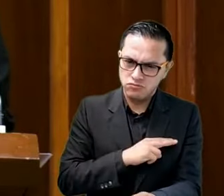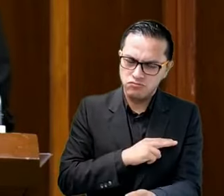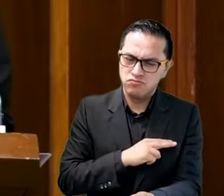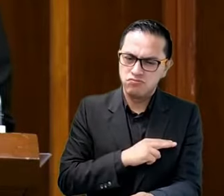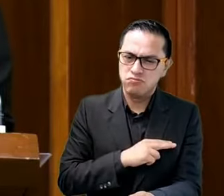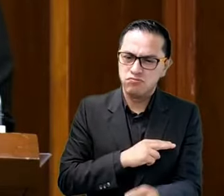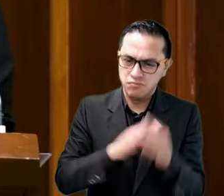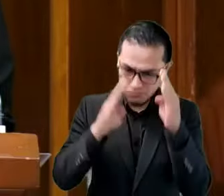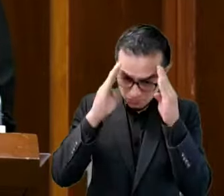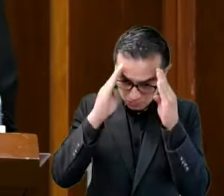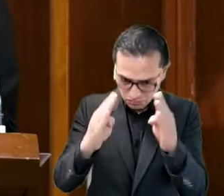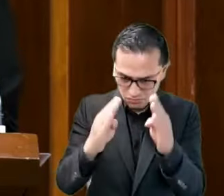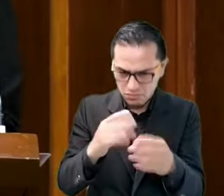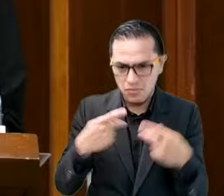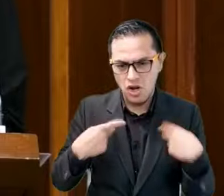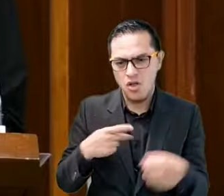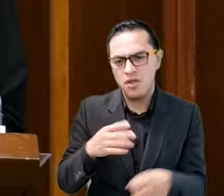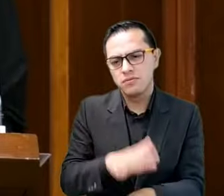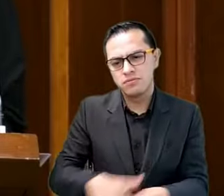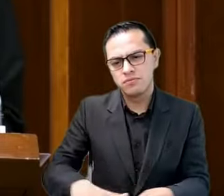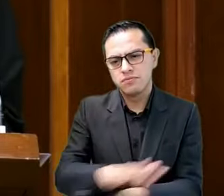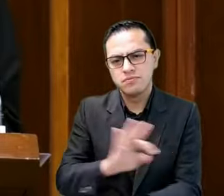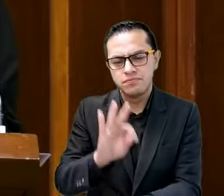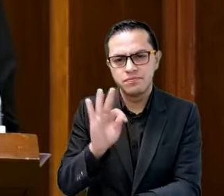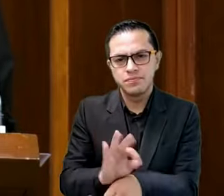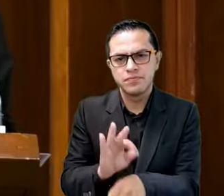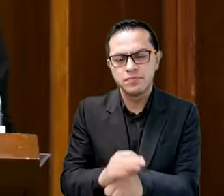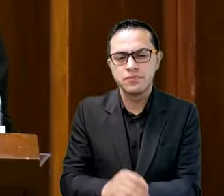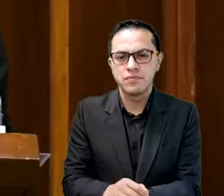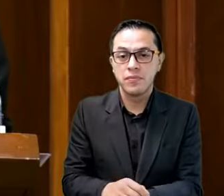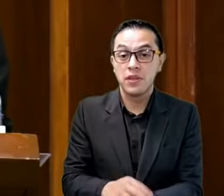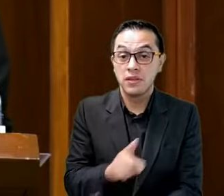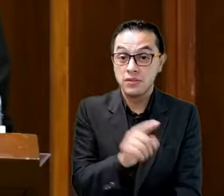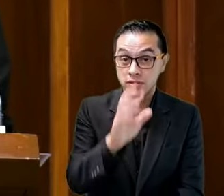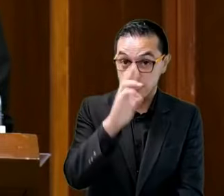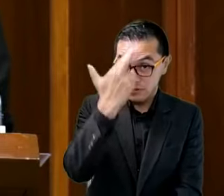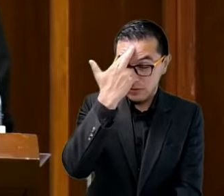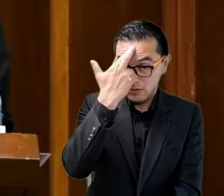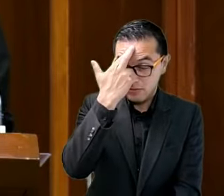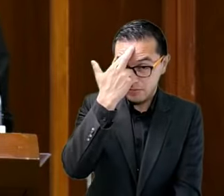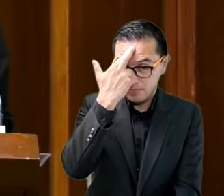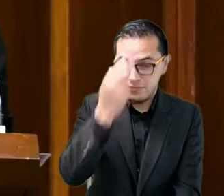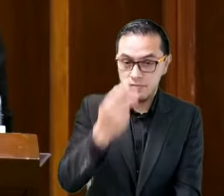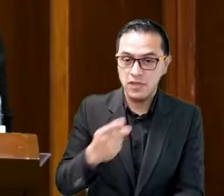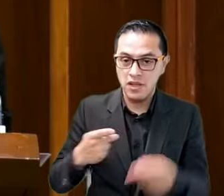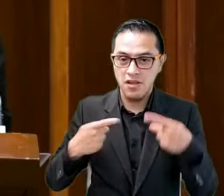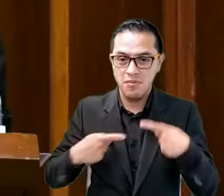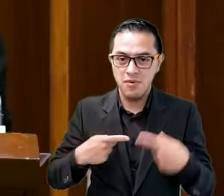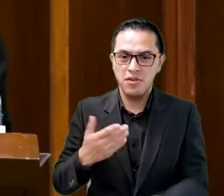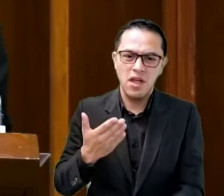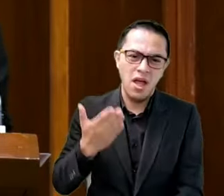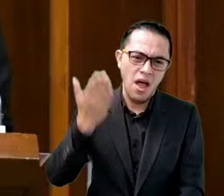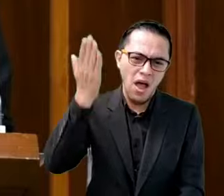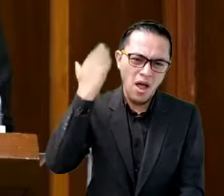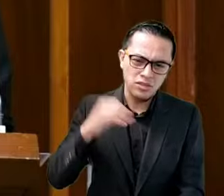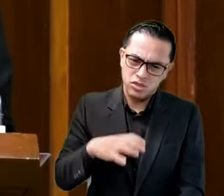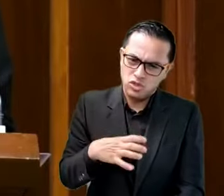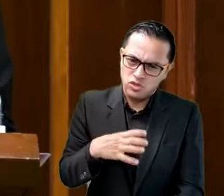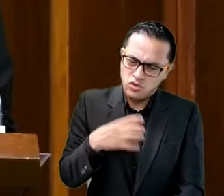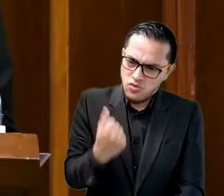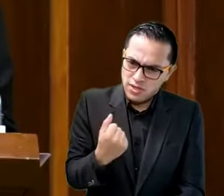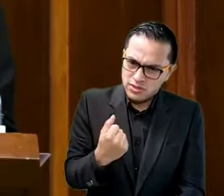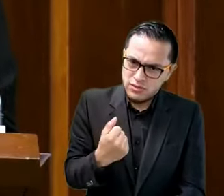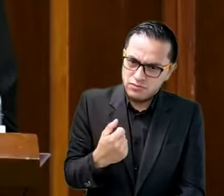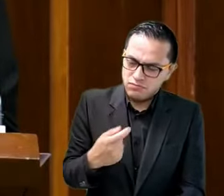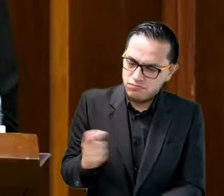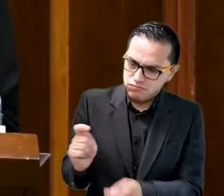bienestar del pueblo no debemos olvidar que somos El eco de las luchas de ayer y las